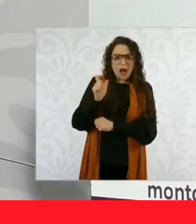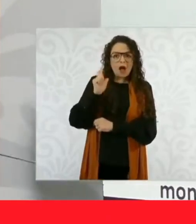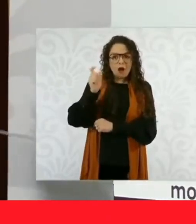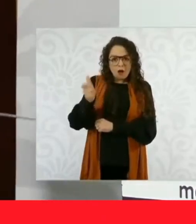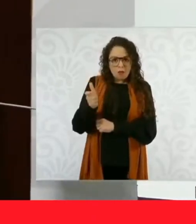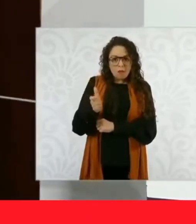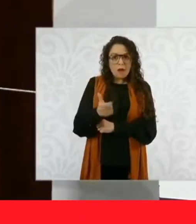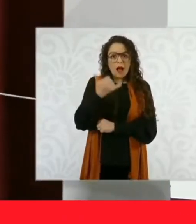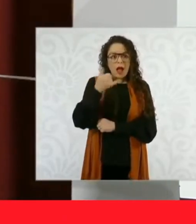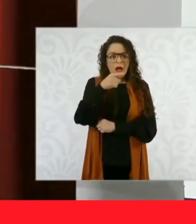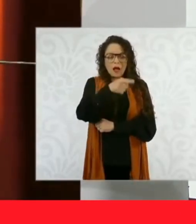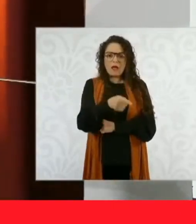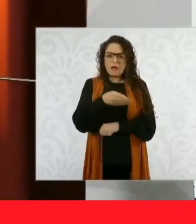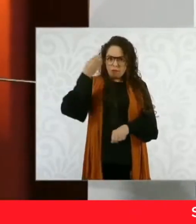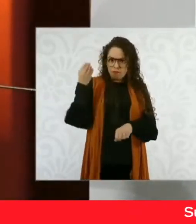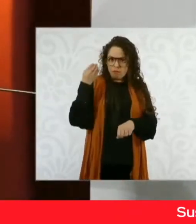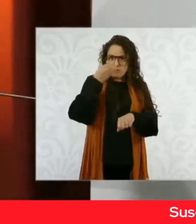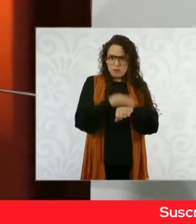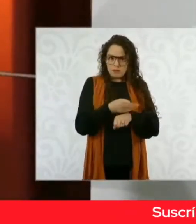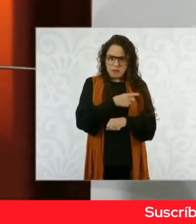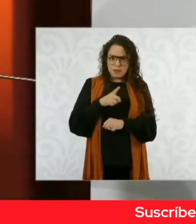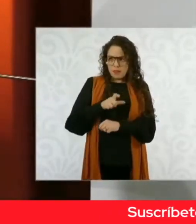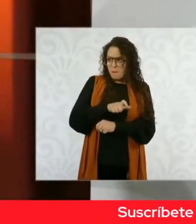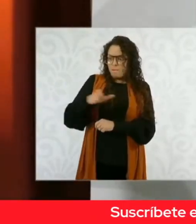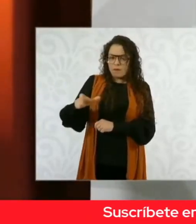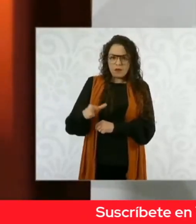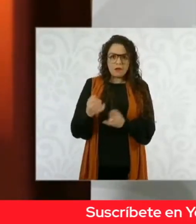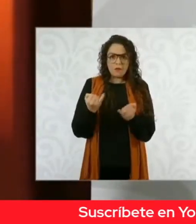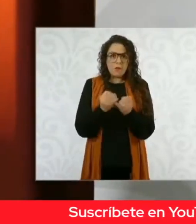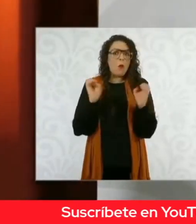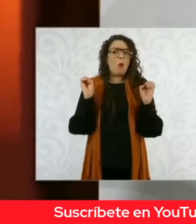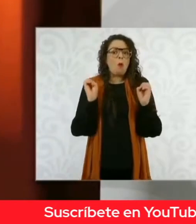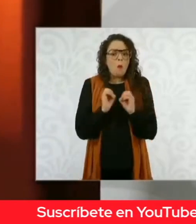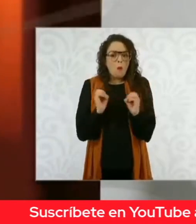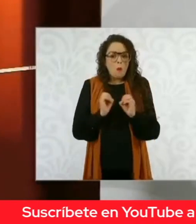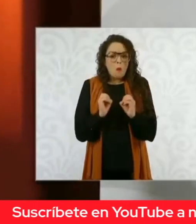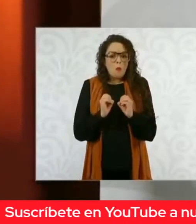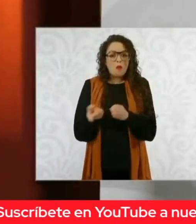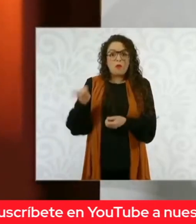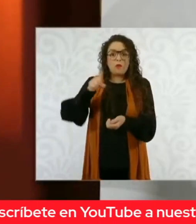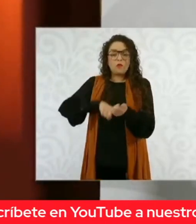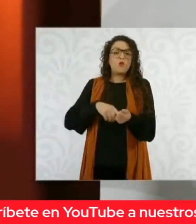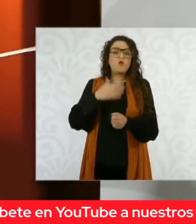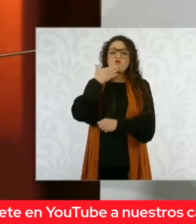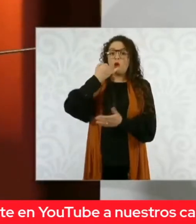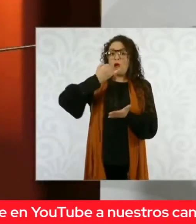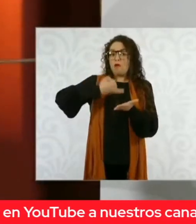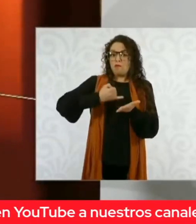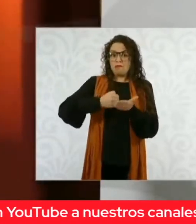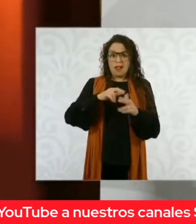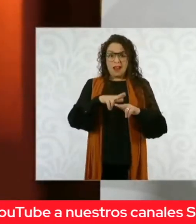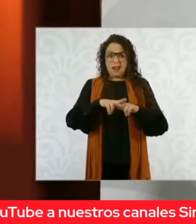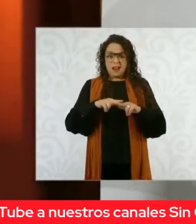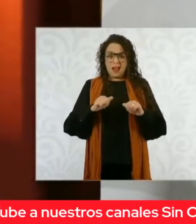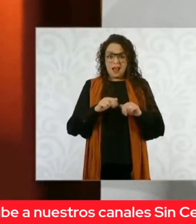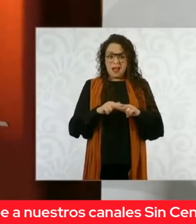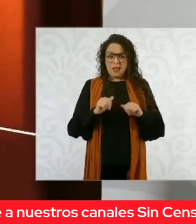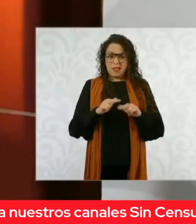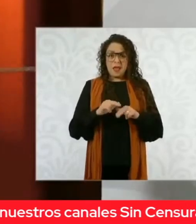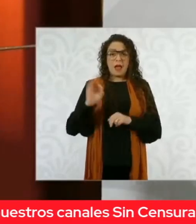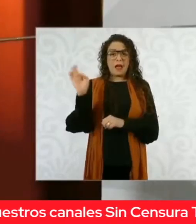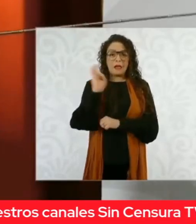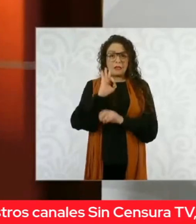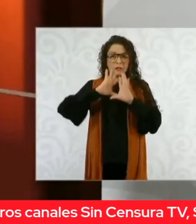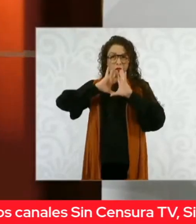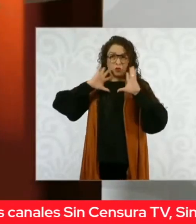penalizaciones. Estas cantidades no incluyen inflación, no incluyen intereses, que si se